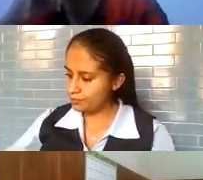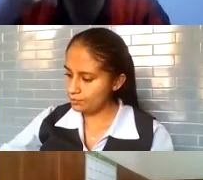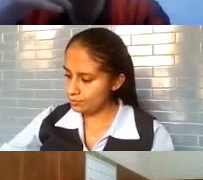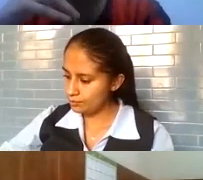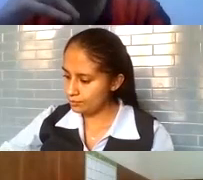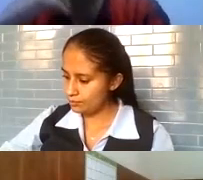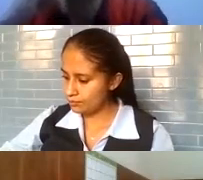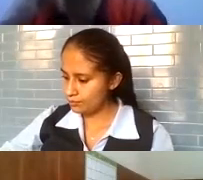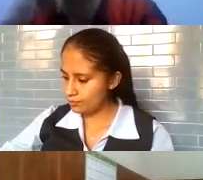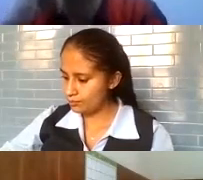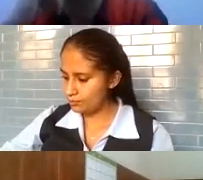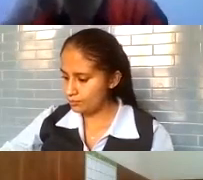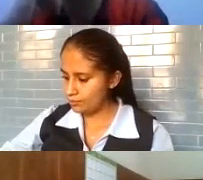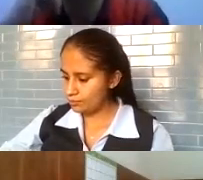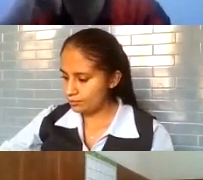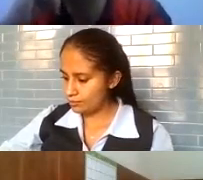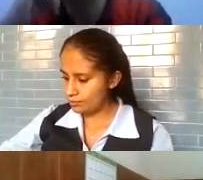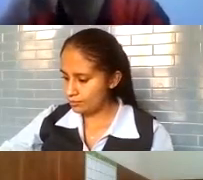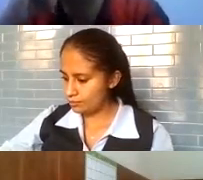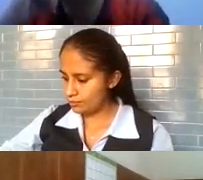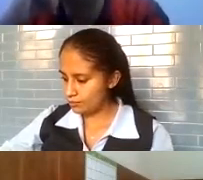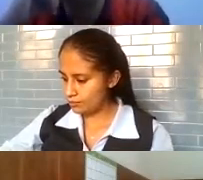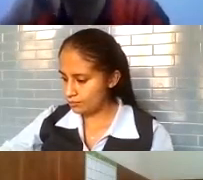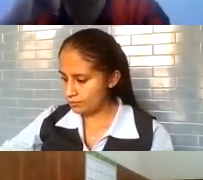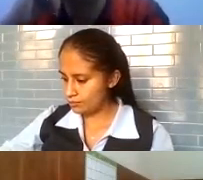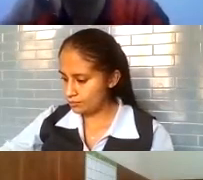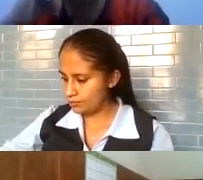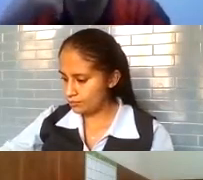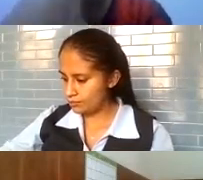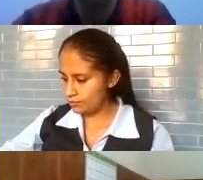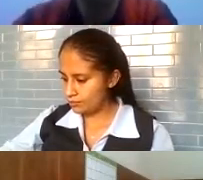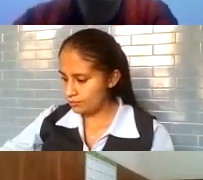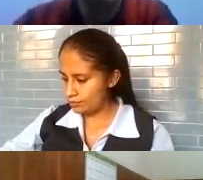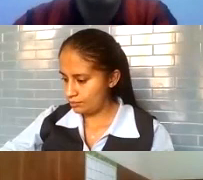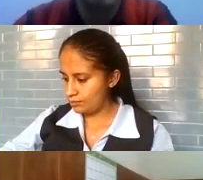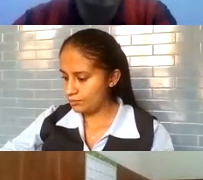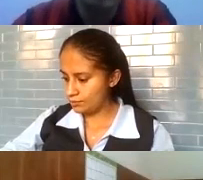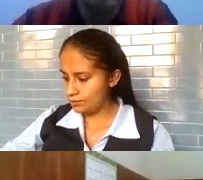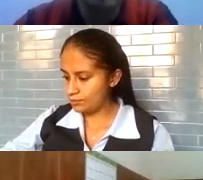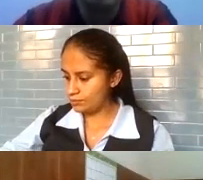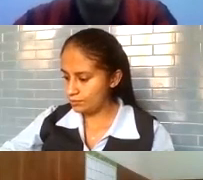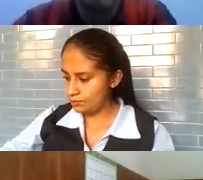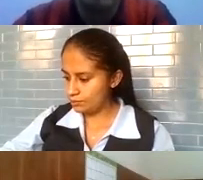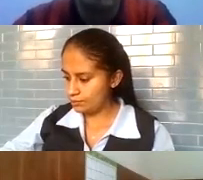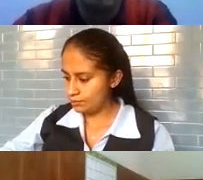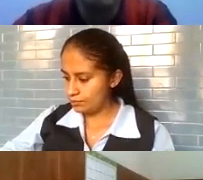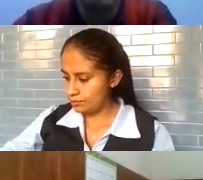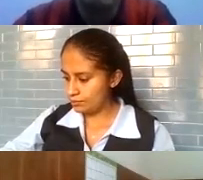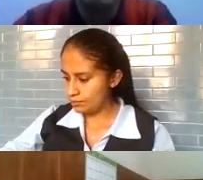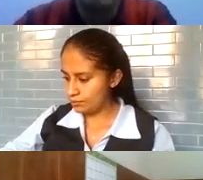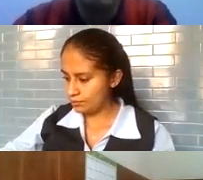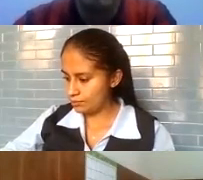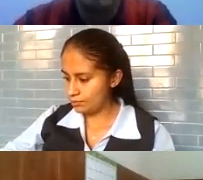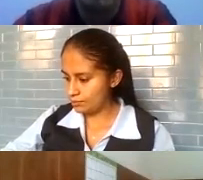más fáciles de ejecutar y son los más recomendables. ¿De acuerdo? ¿Alguna duda hasta aquí? ¿O con esto?